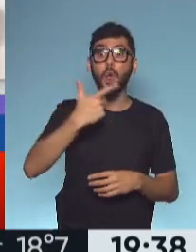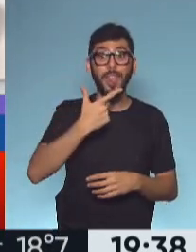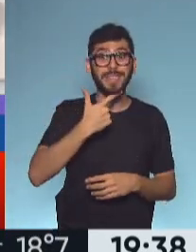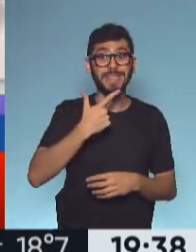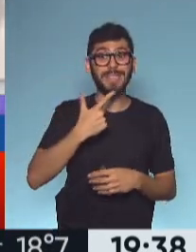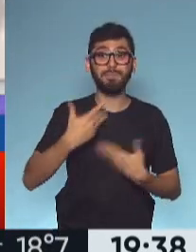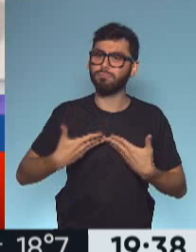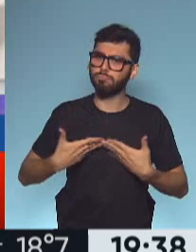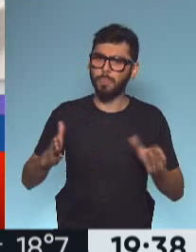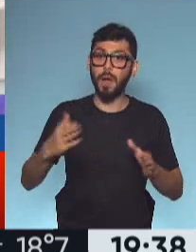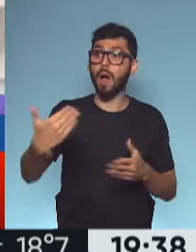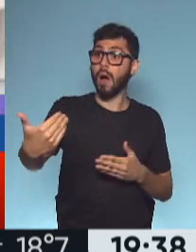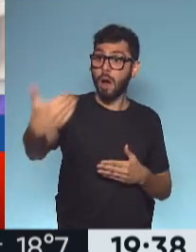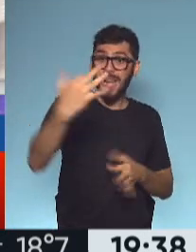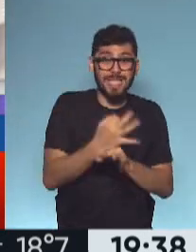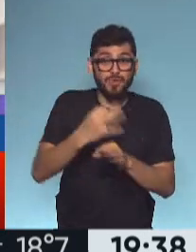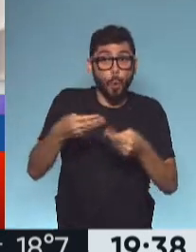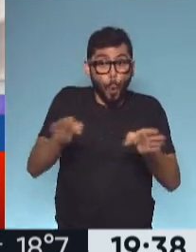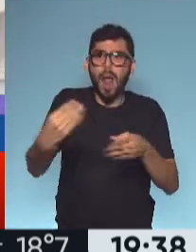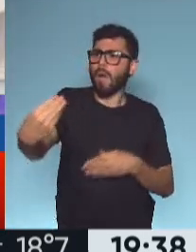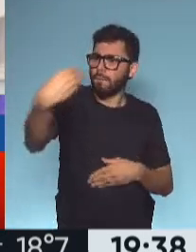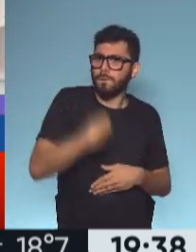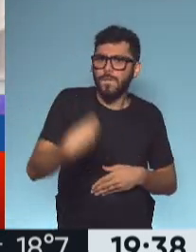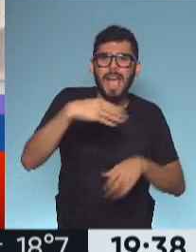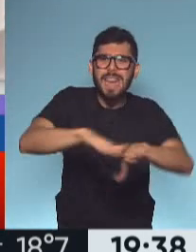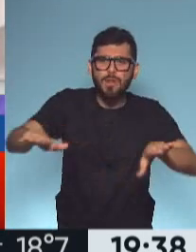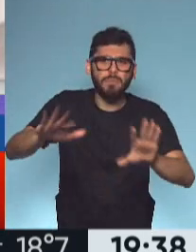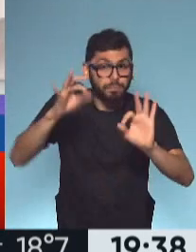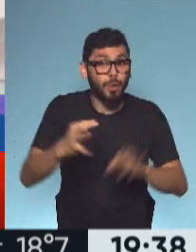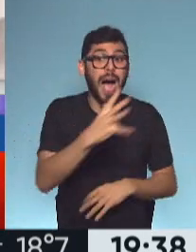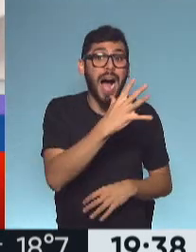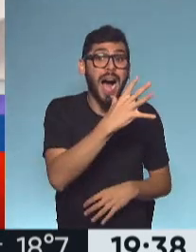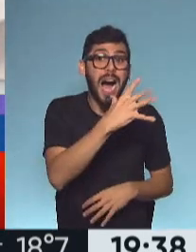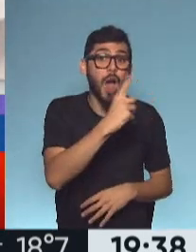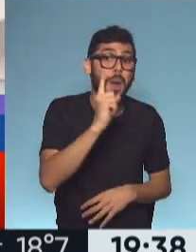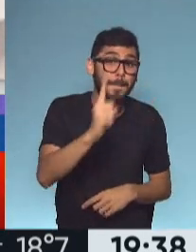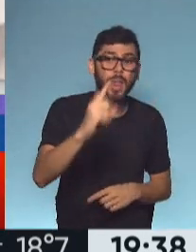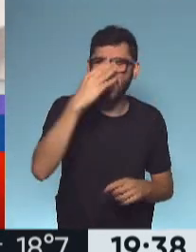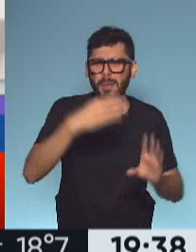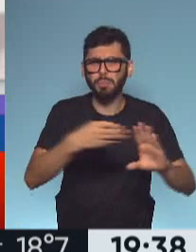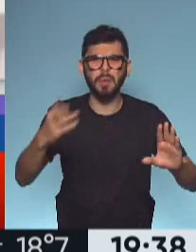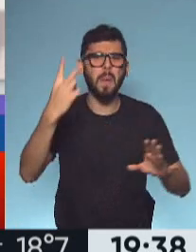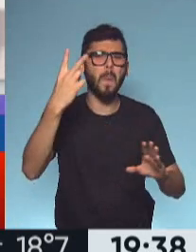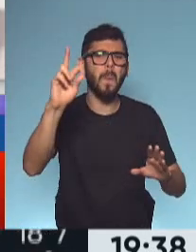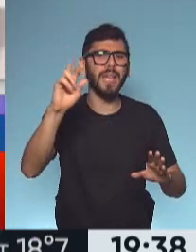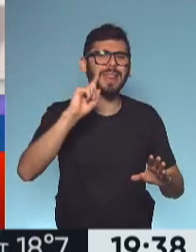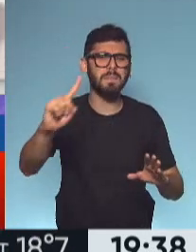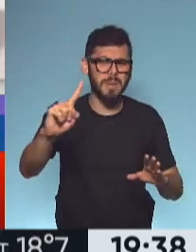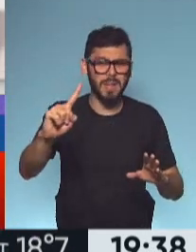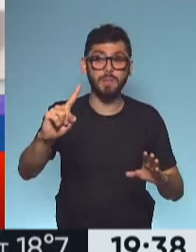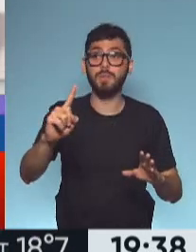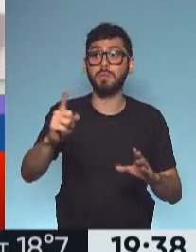septiembre una presencialidad de todos esos niños y niñas, 14.000 inicialmente, que terminaron siendo más de 20.000,